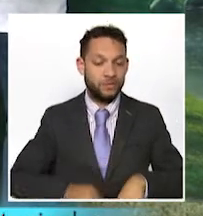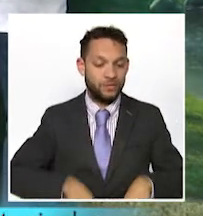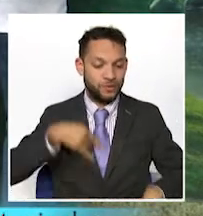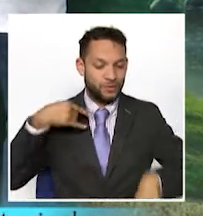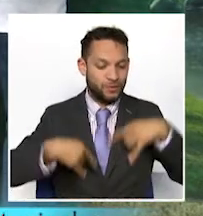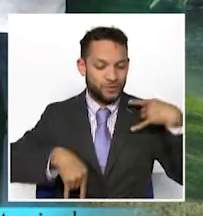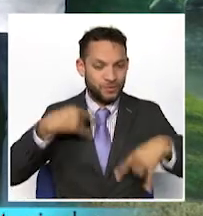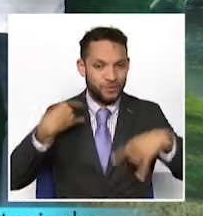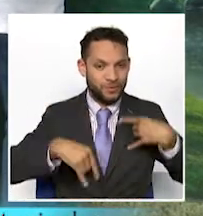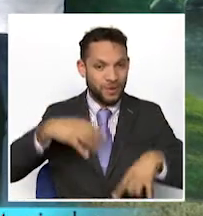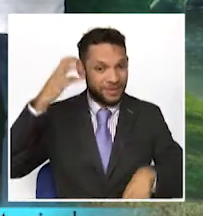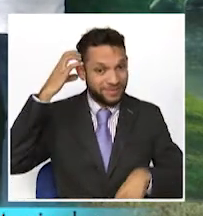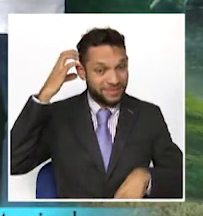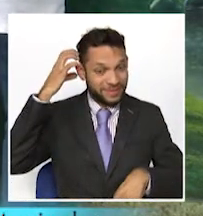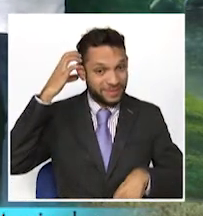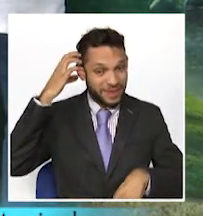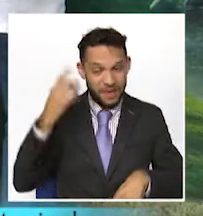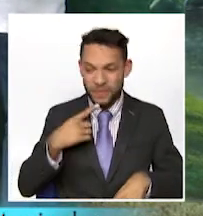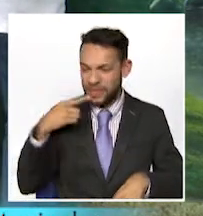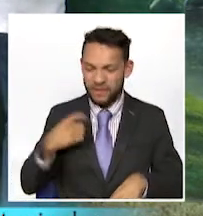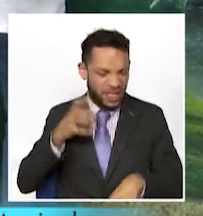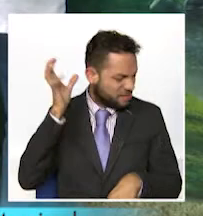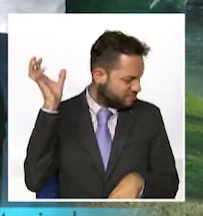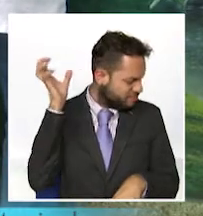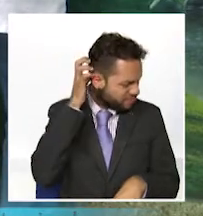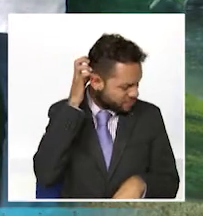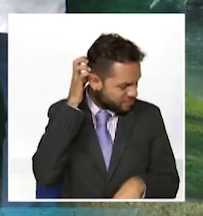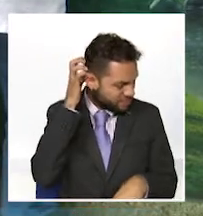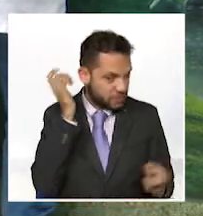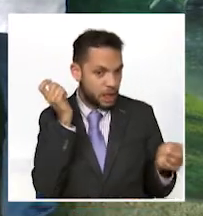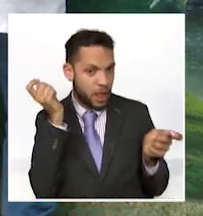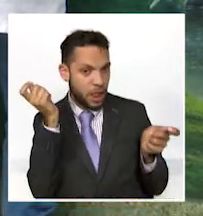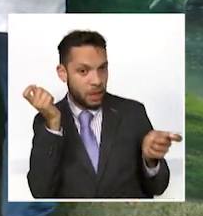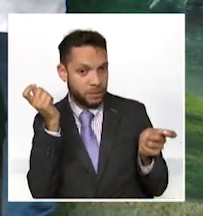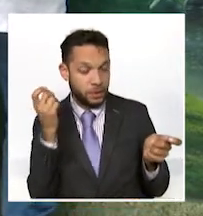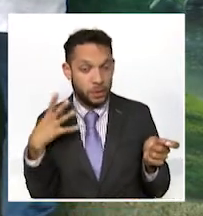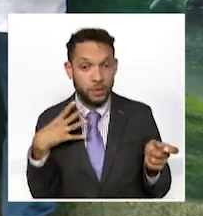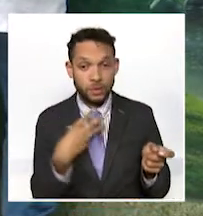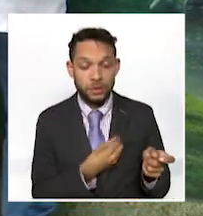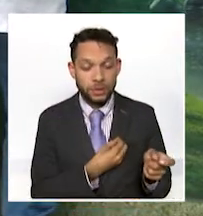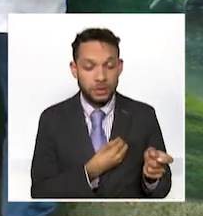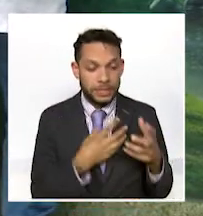Lo que está ocurriendo lamentablemente es que al manejar inadecuadamente el dolor,